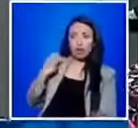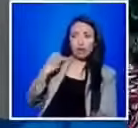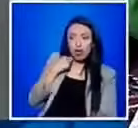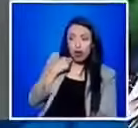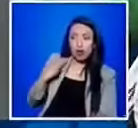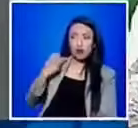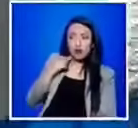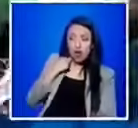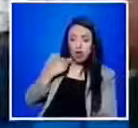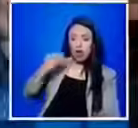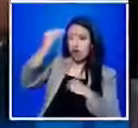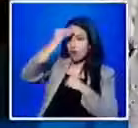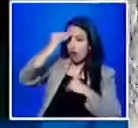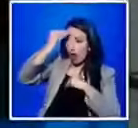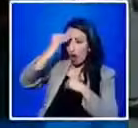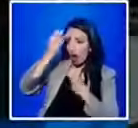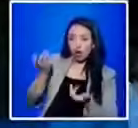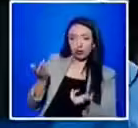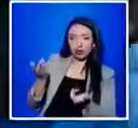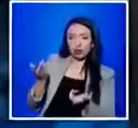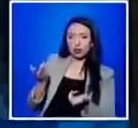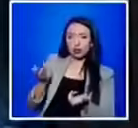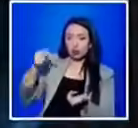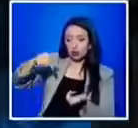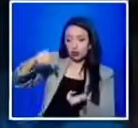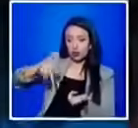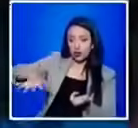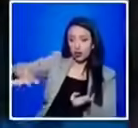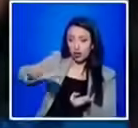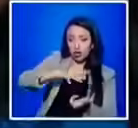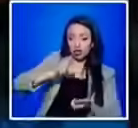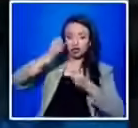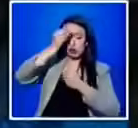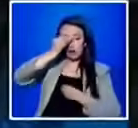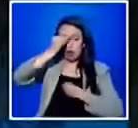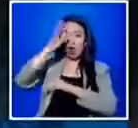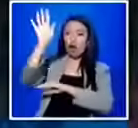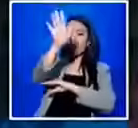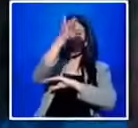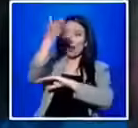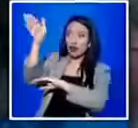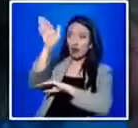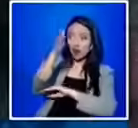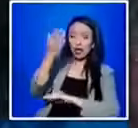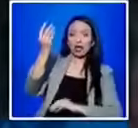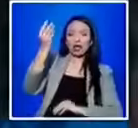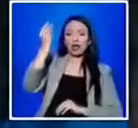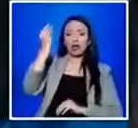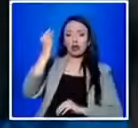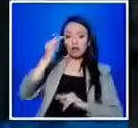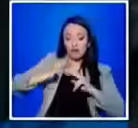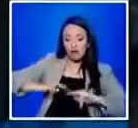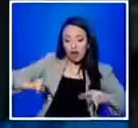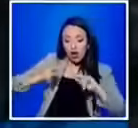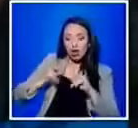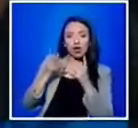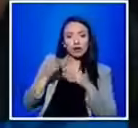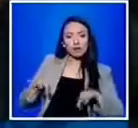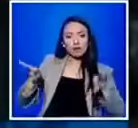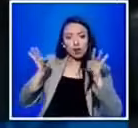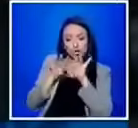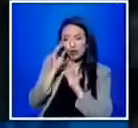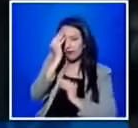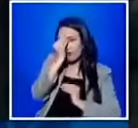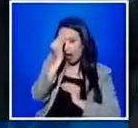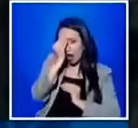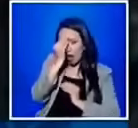ámbito de cívica. Tenemos lo que se refiere al valor de la bandera, del escudo nacional, que muy poco están